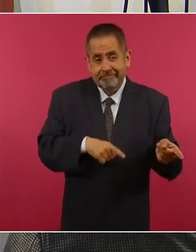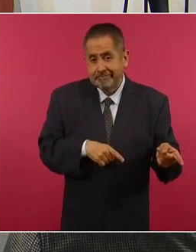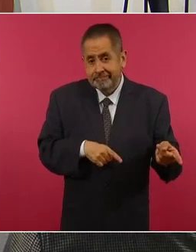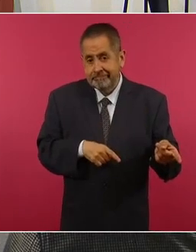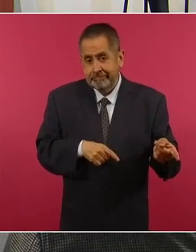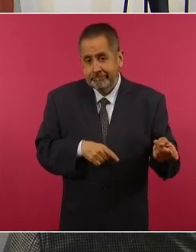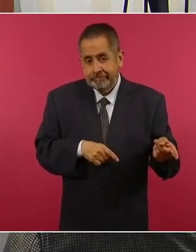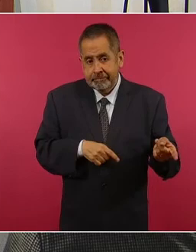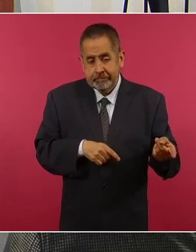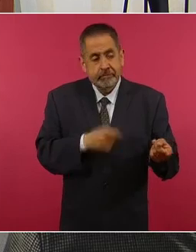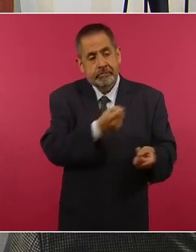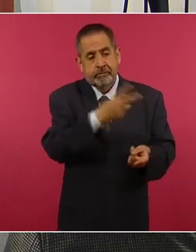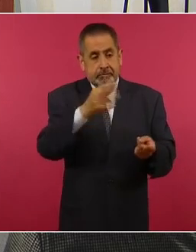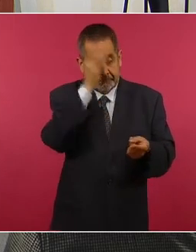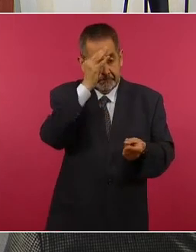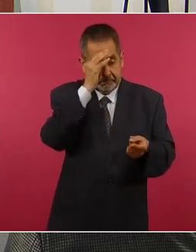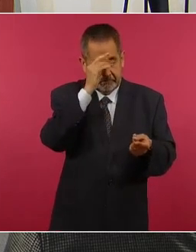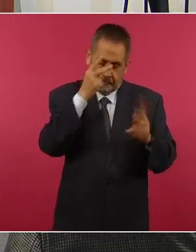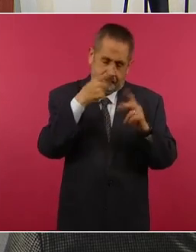los vuelve locos.